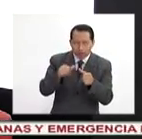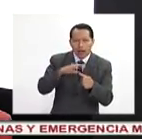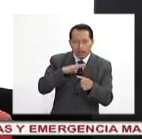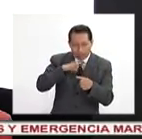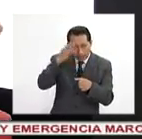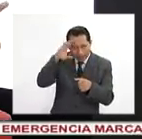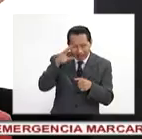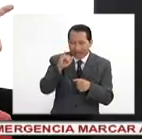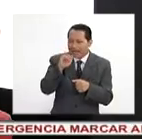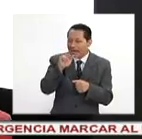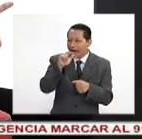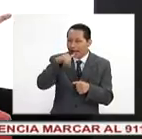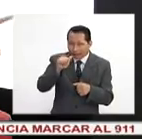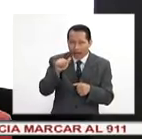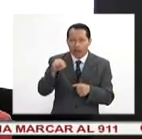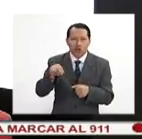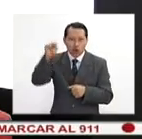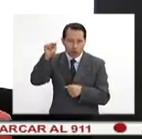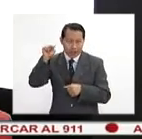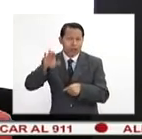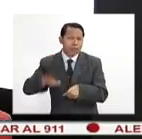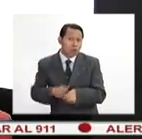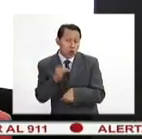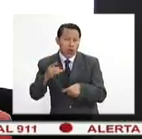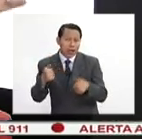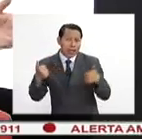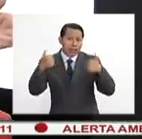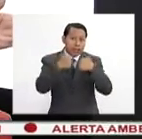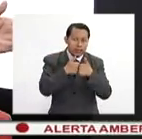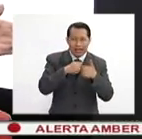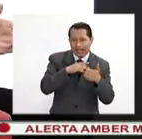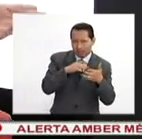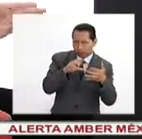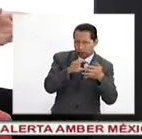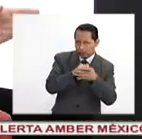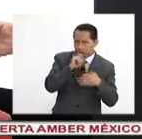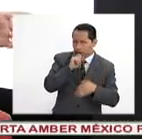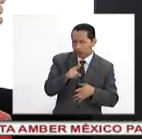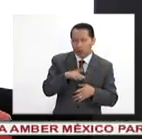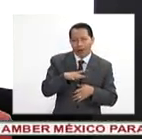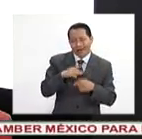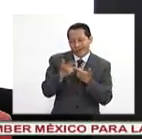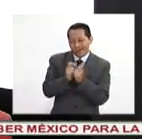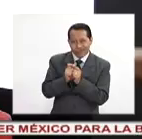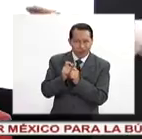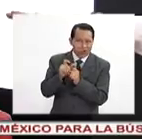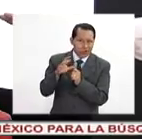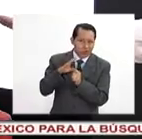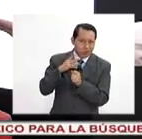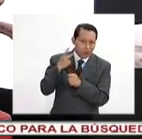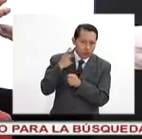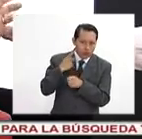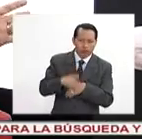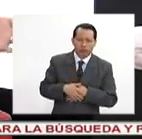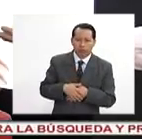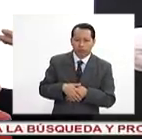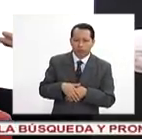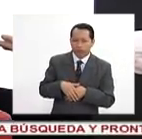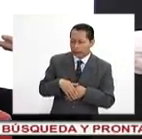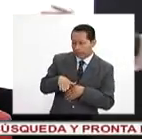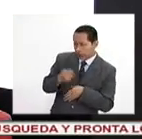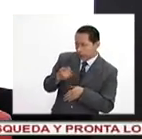una situación muy delicada actualmente por el acercamiento de May a este partido unionista. ¿Por qué? Porque antes...